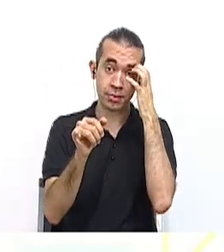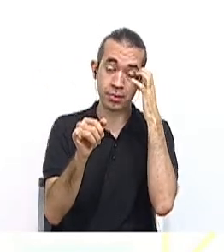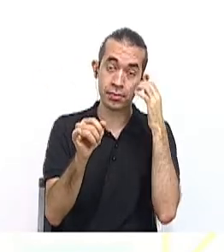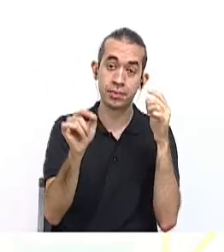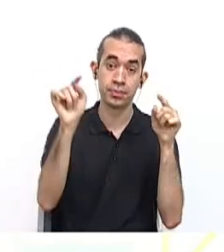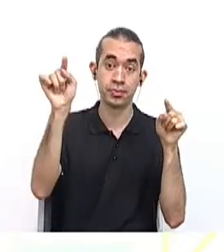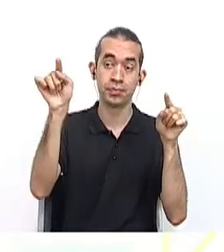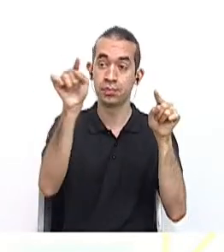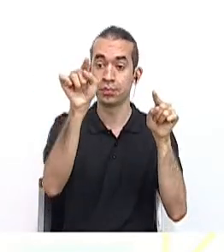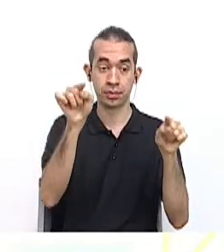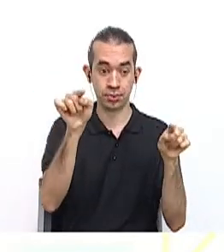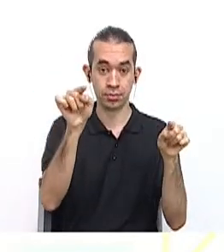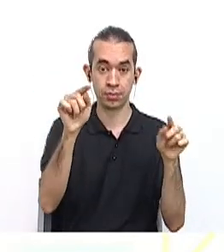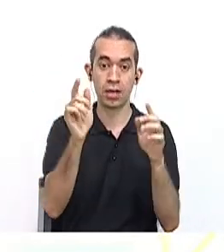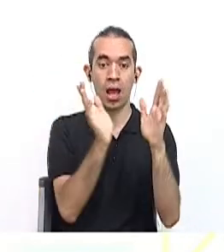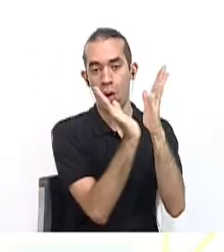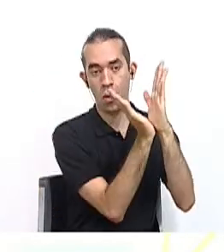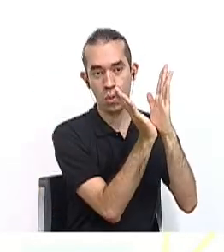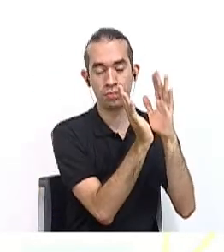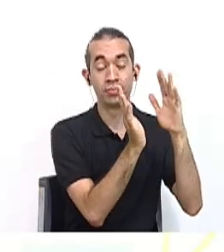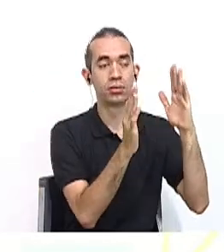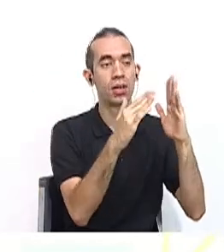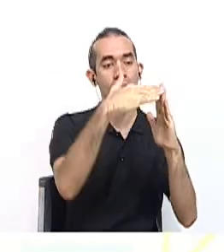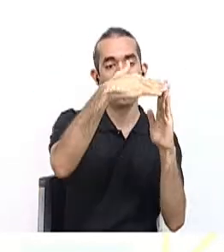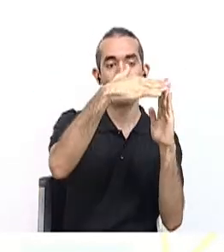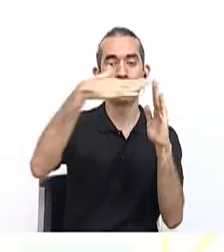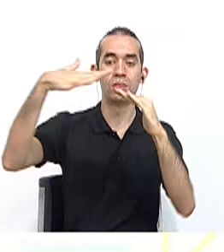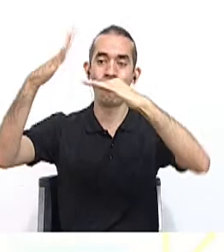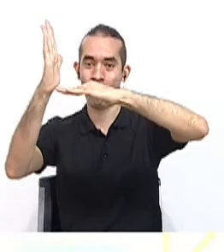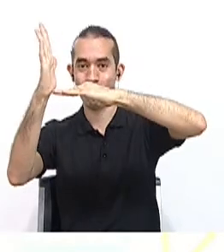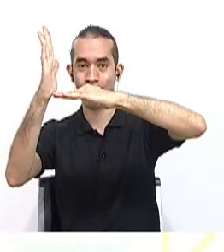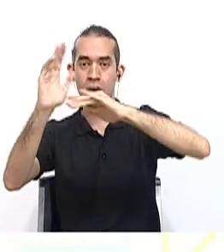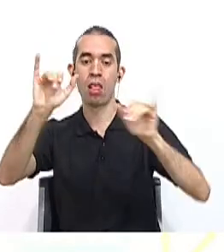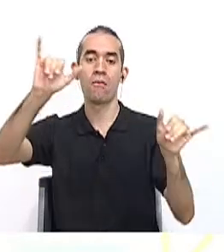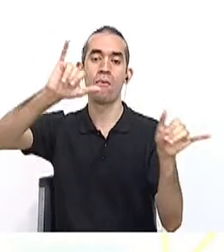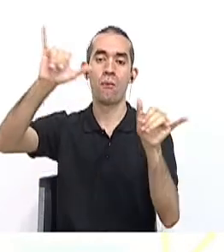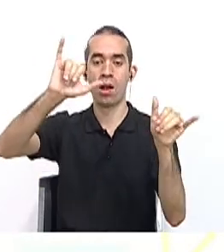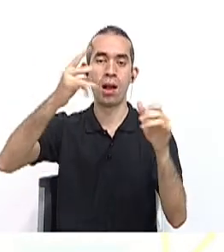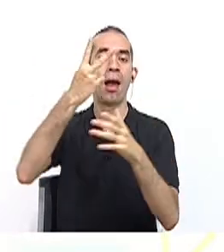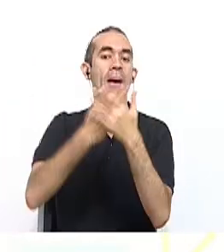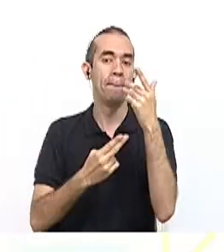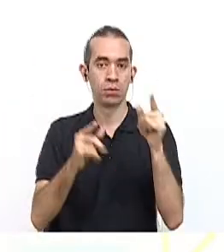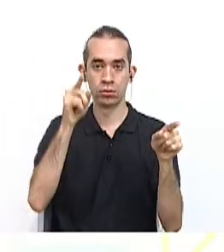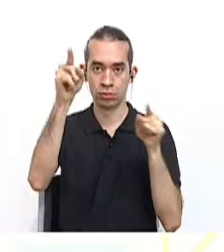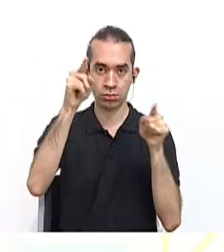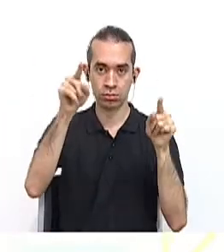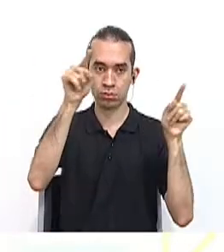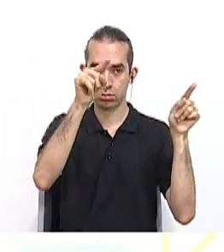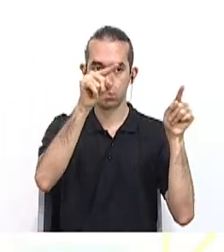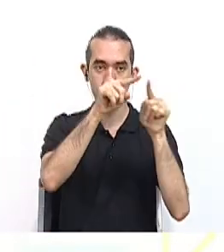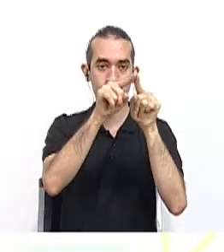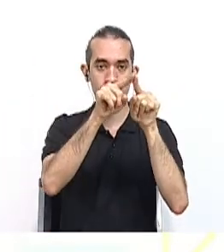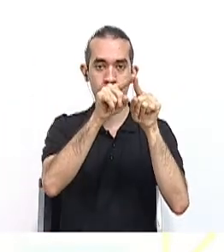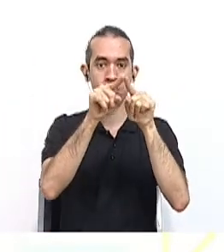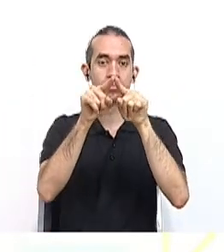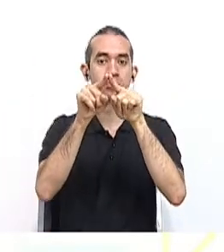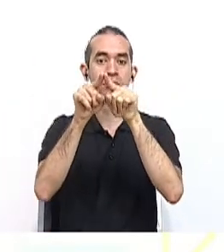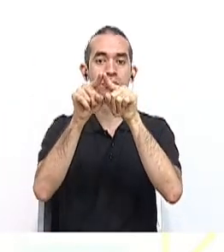ángulo correspondiente a esos lados ser igual en ambos triángulos. Entonces,